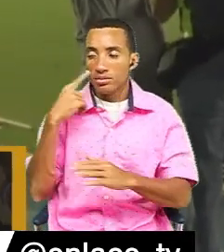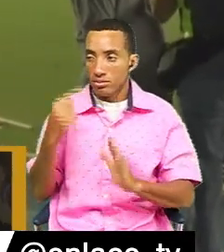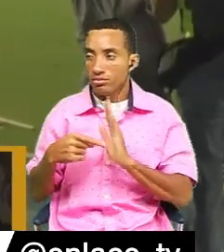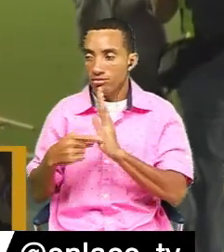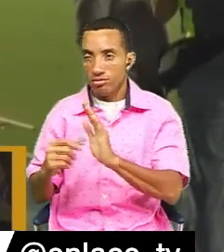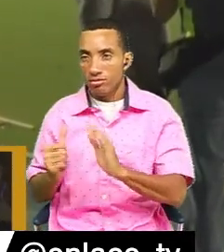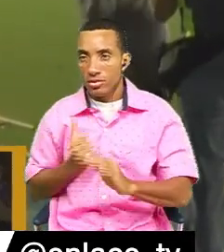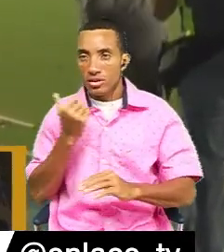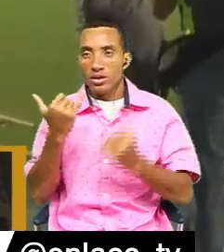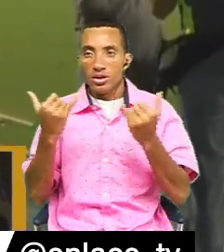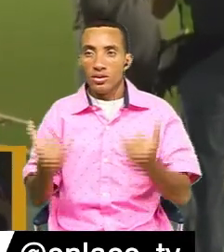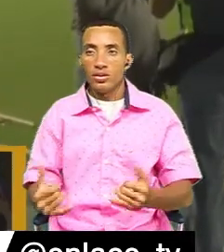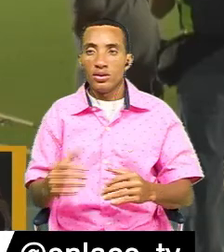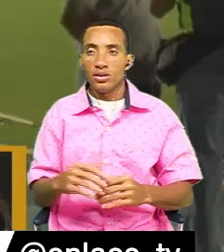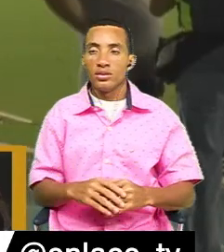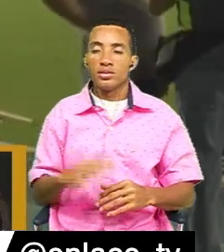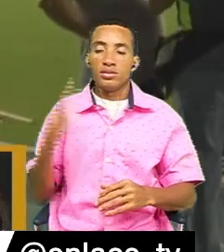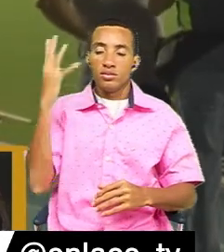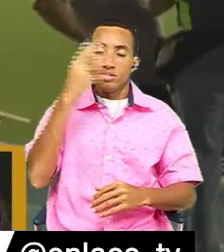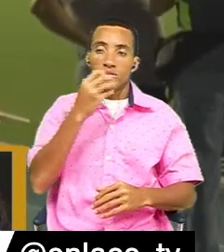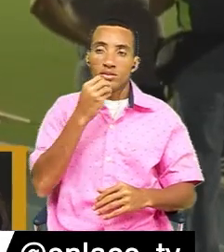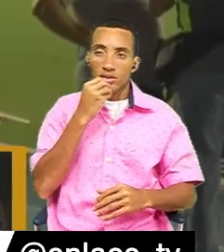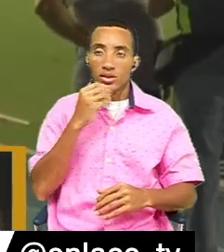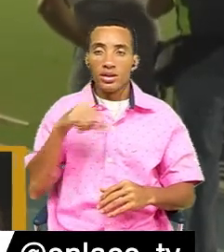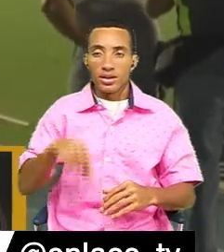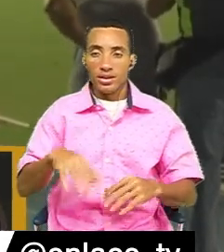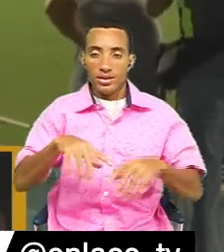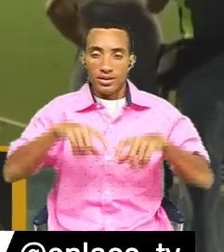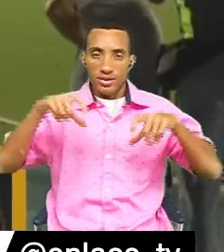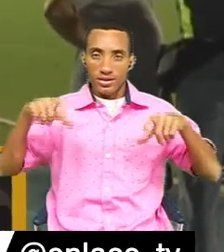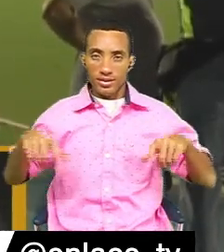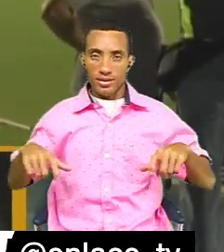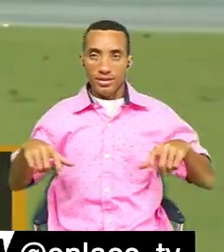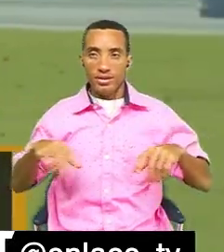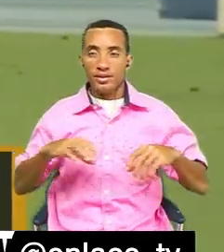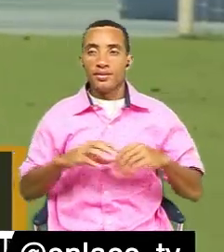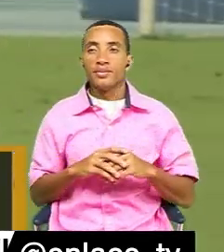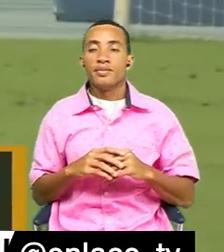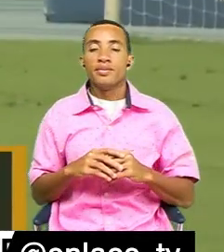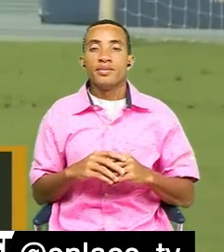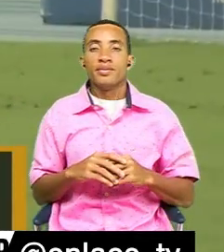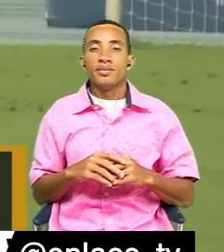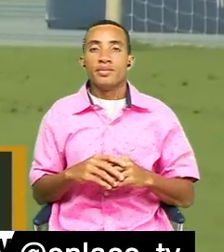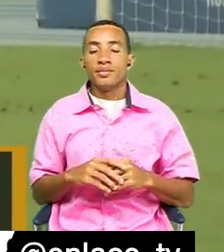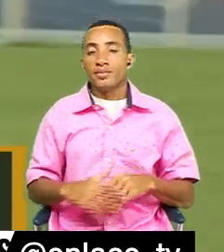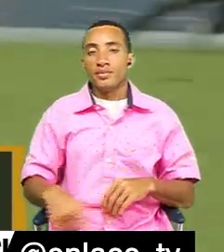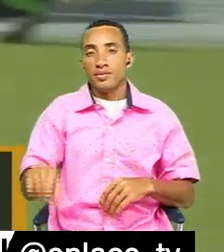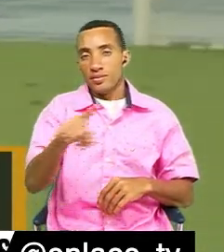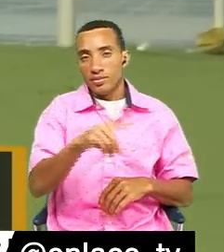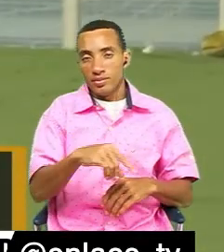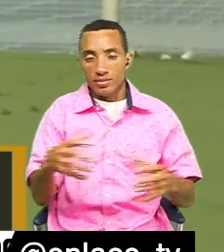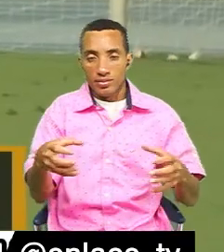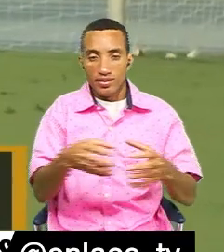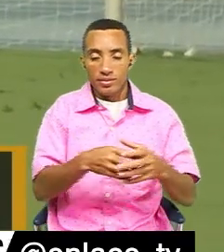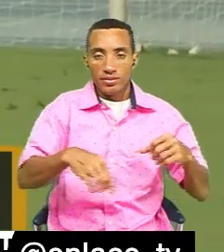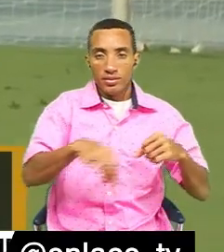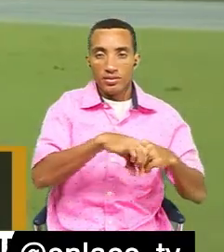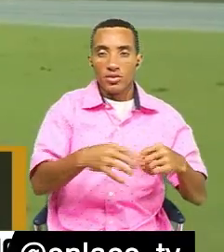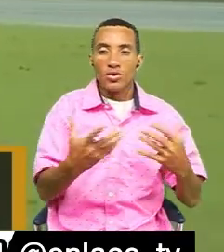aprovechado, pero bueno, ahora es un lindo momento con la casa y una clasificación de por medio. Los integrantes de la escuadra aurinegra mencionaron cuáles